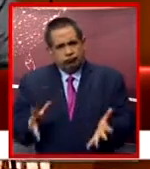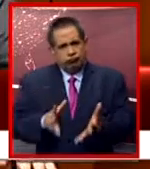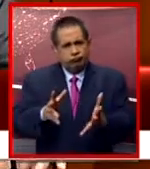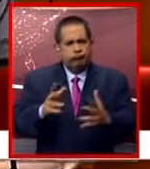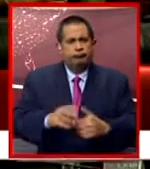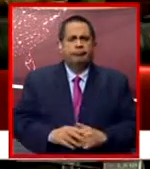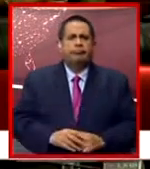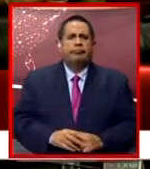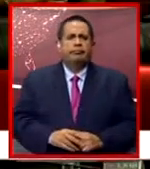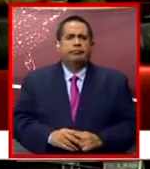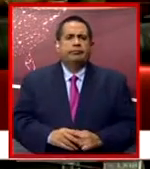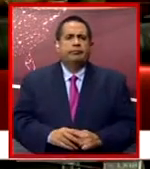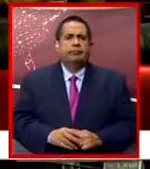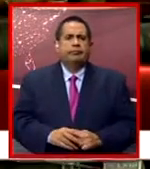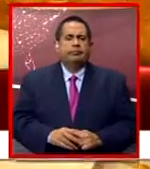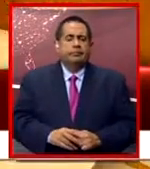innovación.